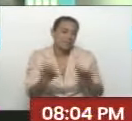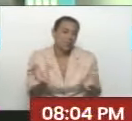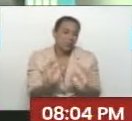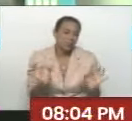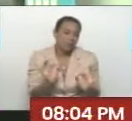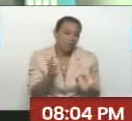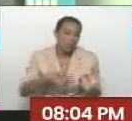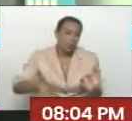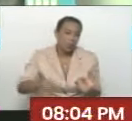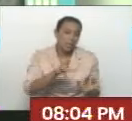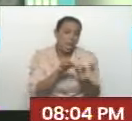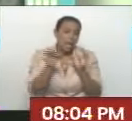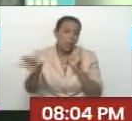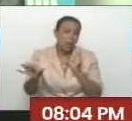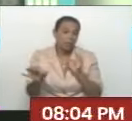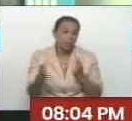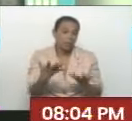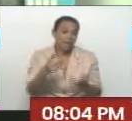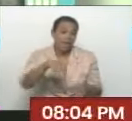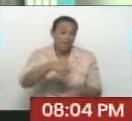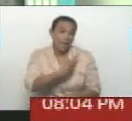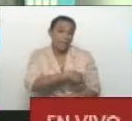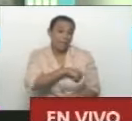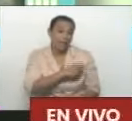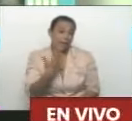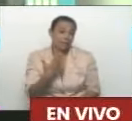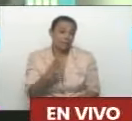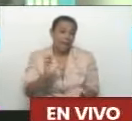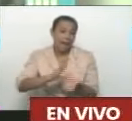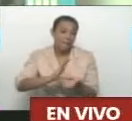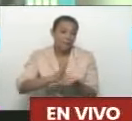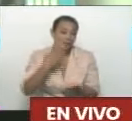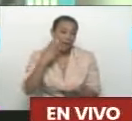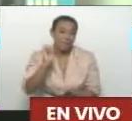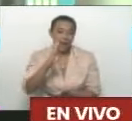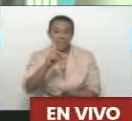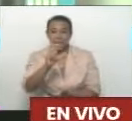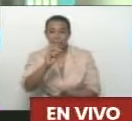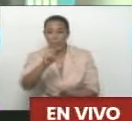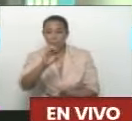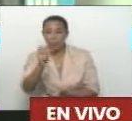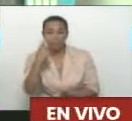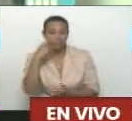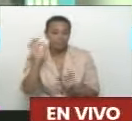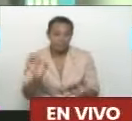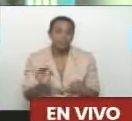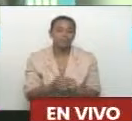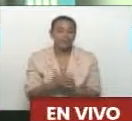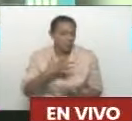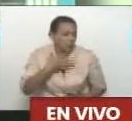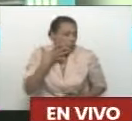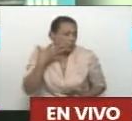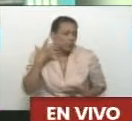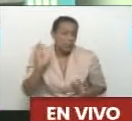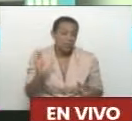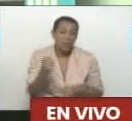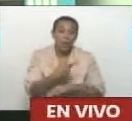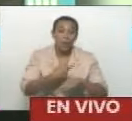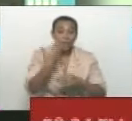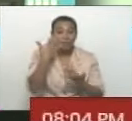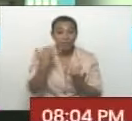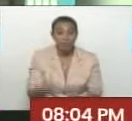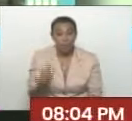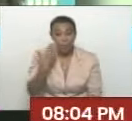nada desde Barcelona. Entonces, bueno, en ese sentido me enorgullece muchísimo y que el